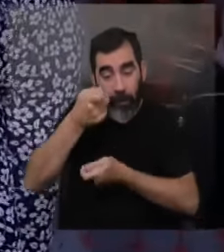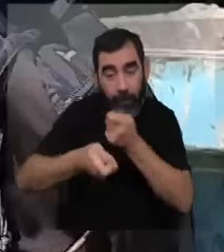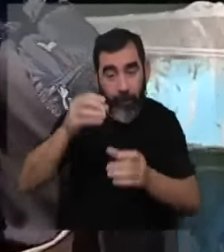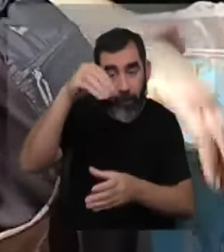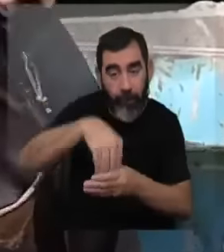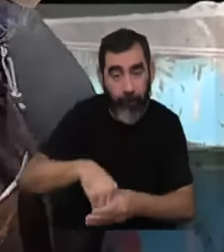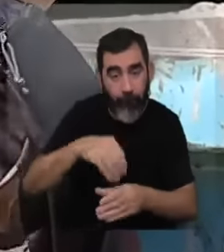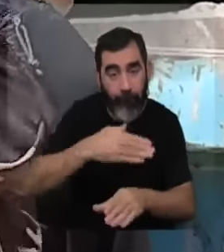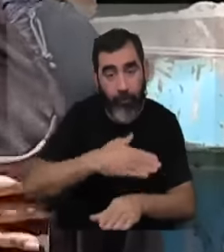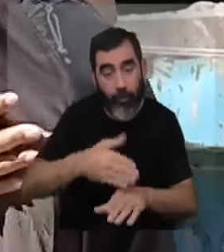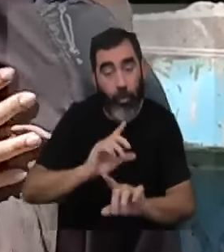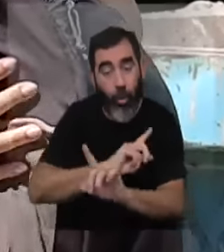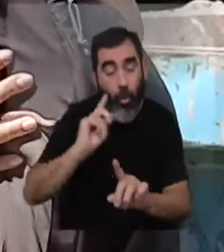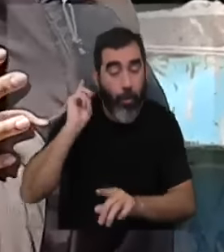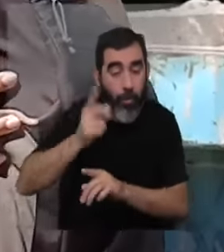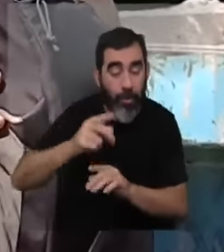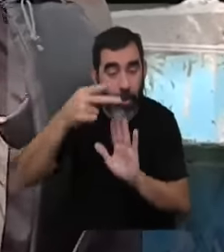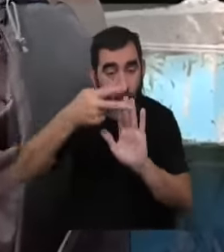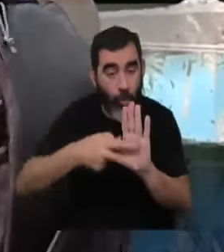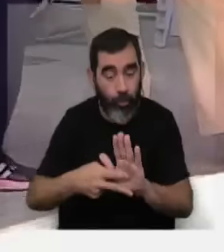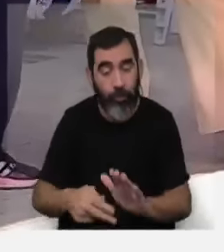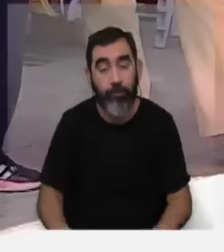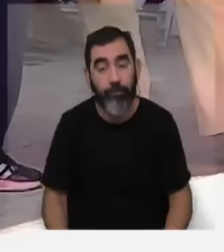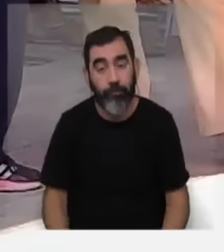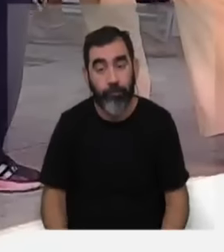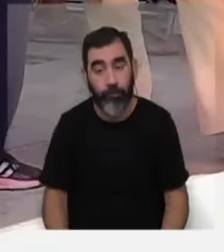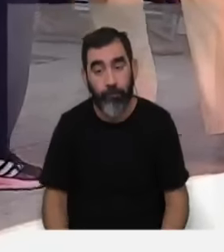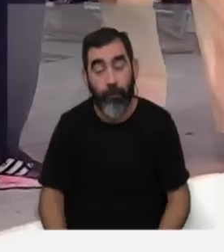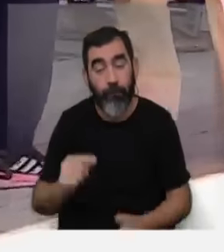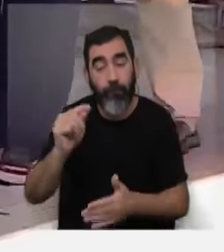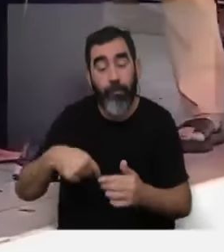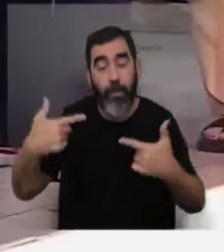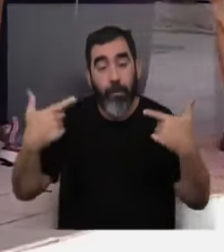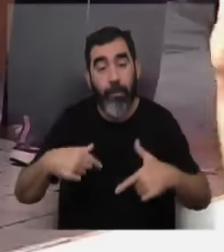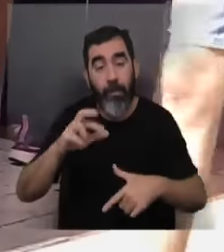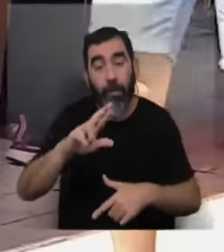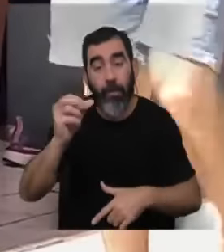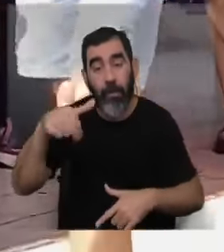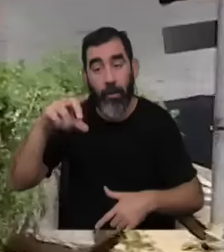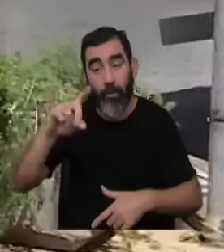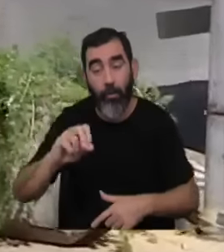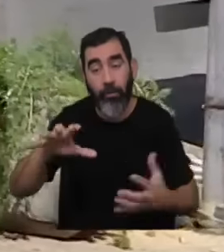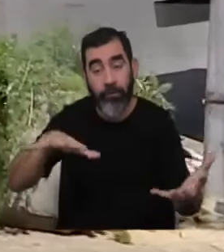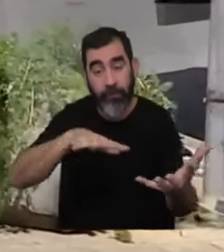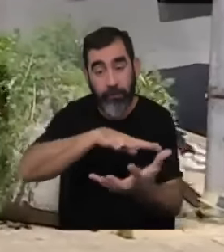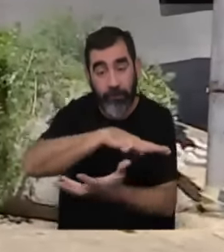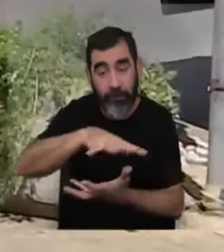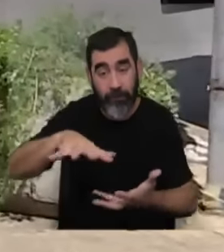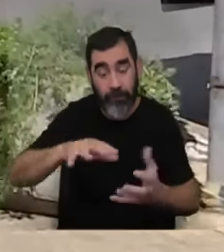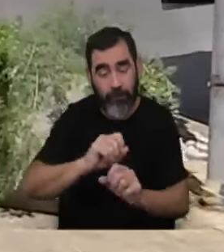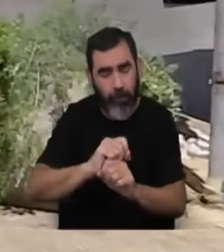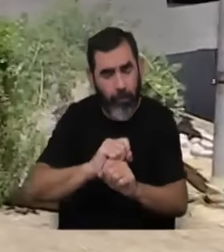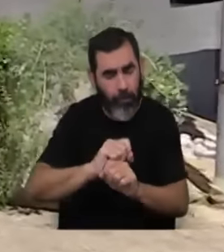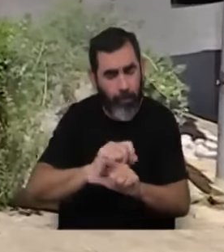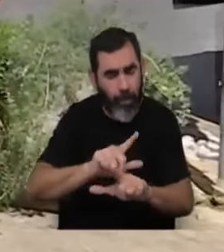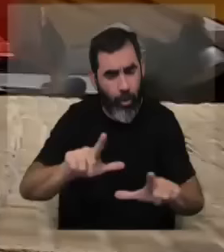otras consecuencias que disponga la normativa dice la orden firmada por la ministra Karina rando la situación del centro asistencial ha empeorado